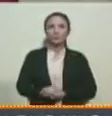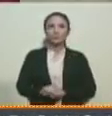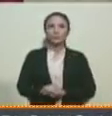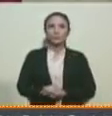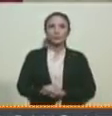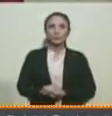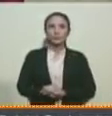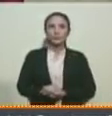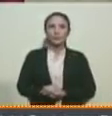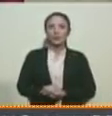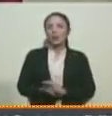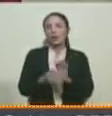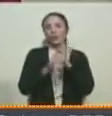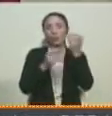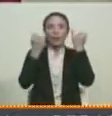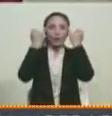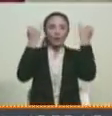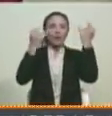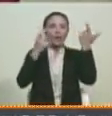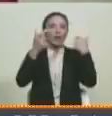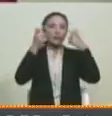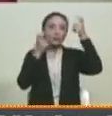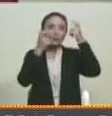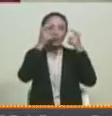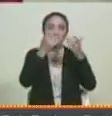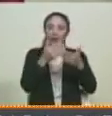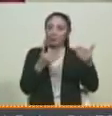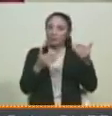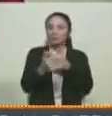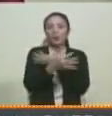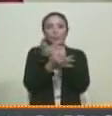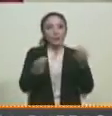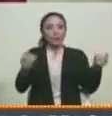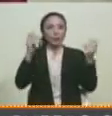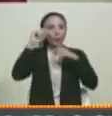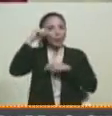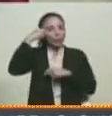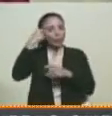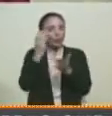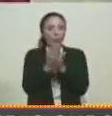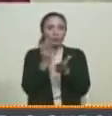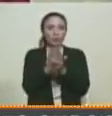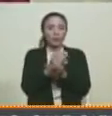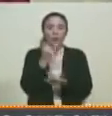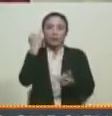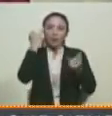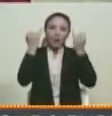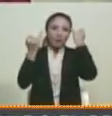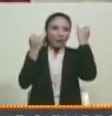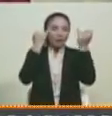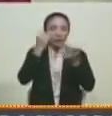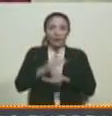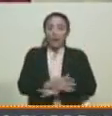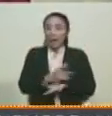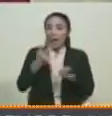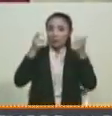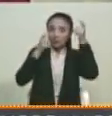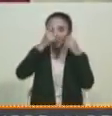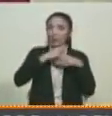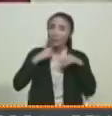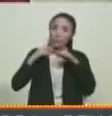está crudo y está más agudo que nunca. El viejo que no termina de morir, el